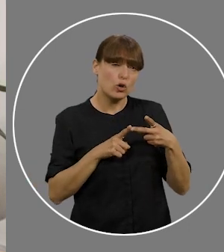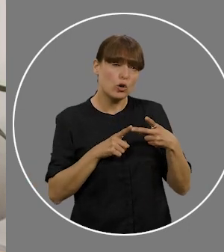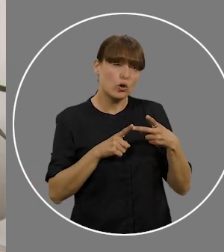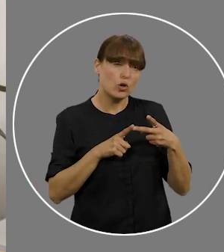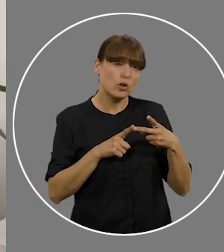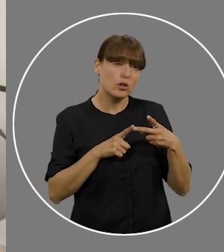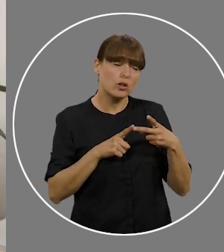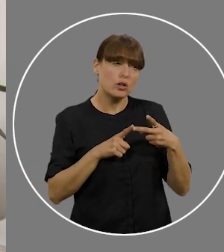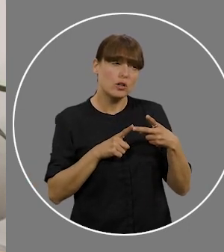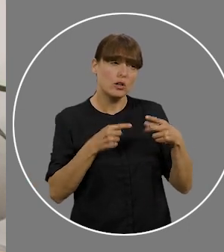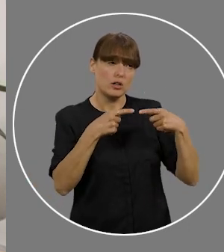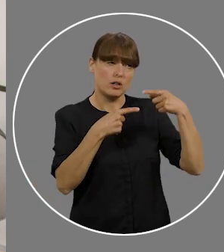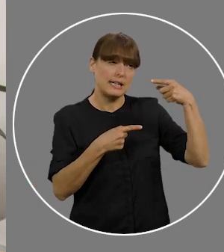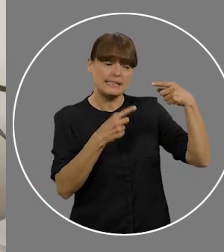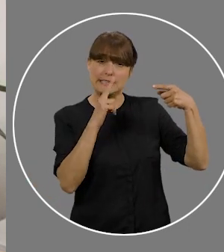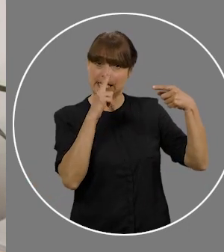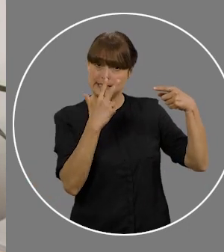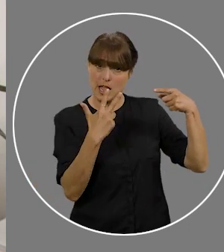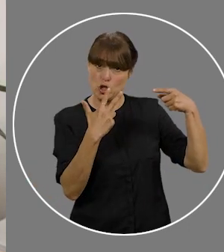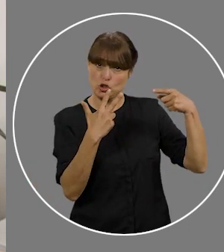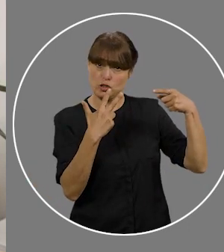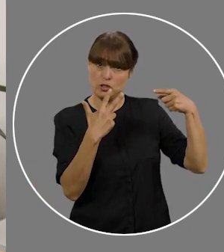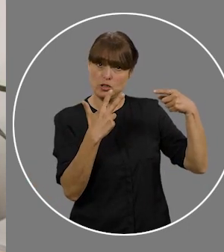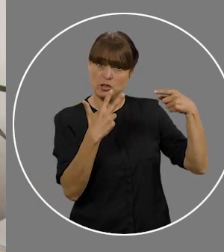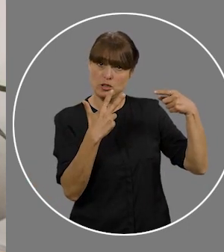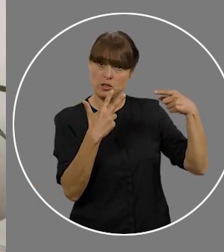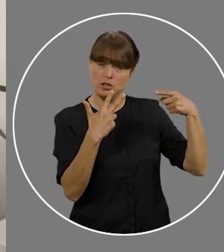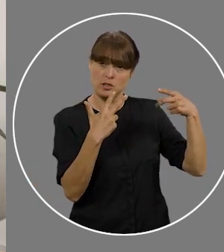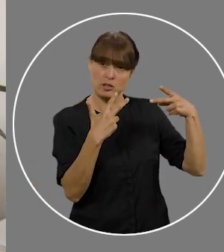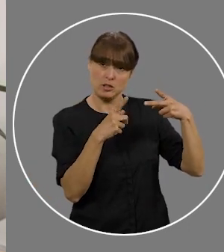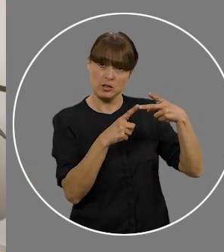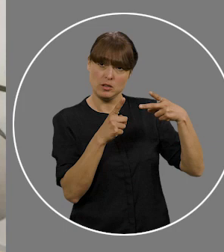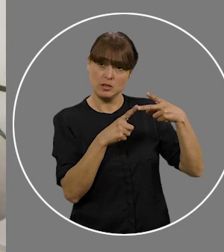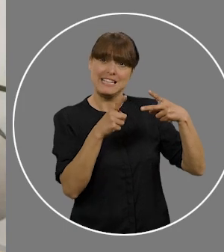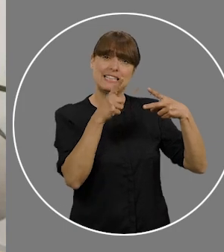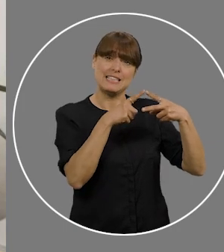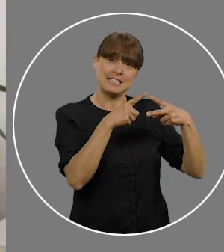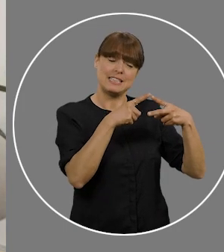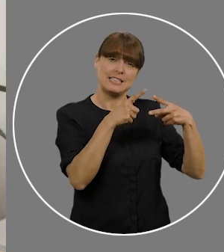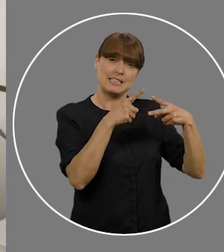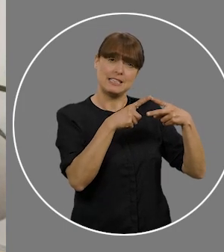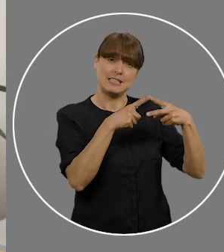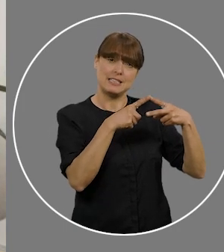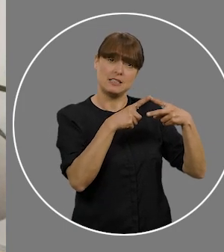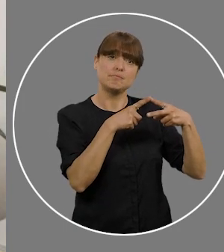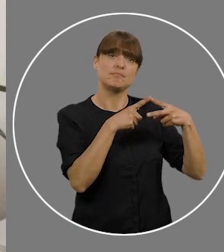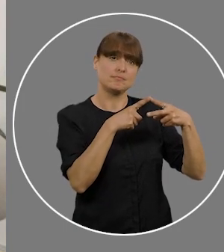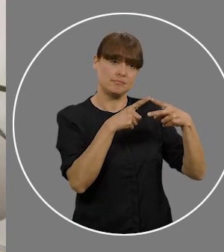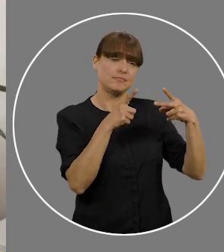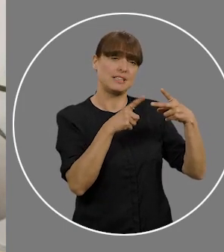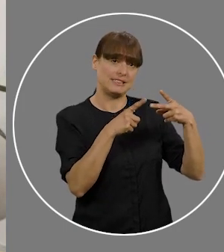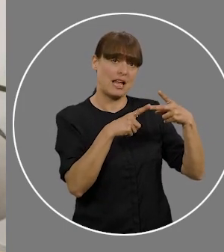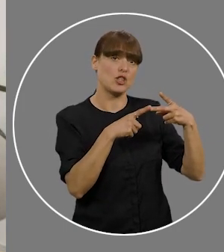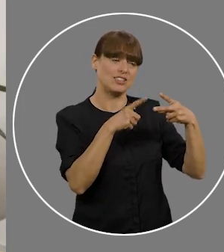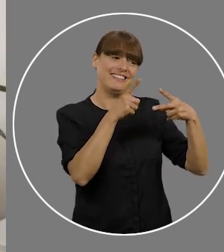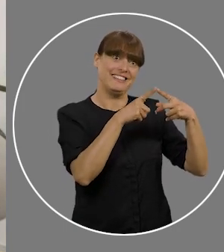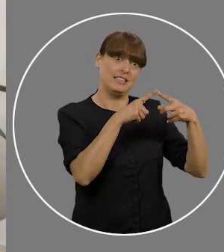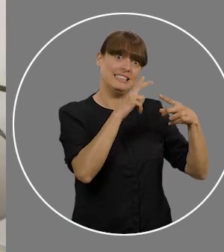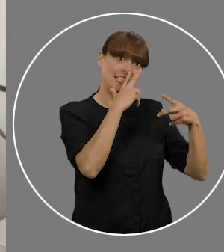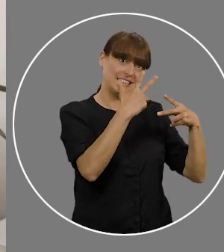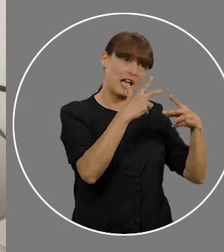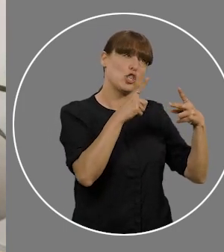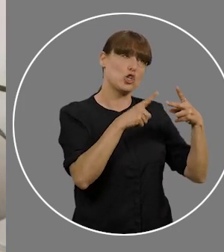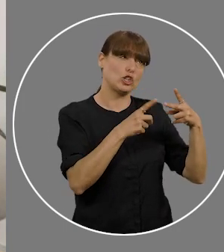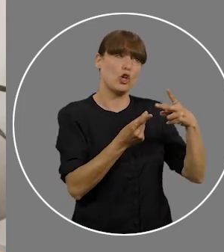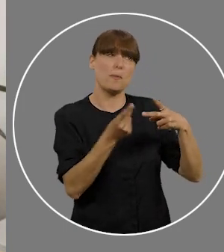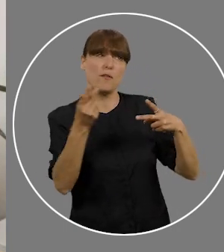Y mi hijo con mi hija se lleva casi 3 años. Y salió cuando mi hija tenía